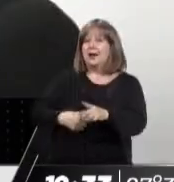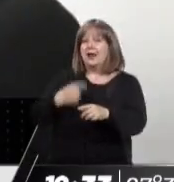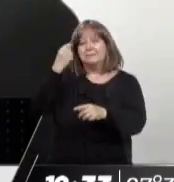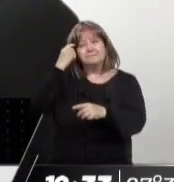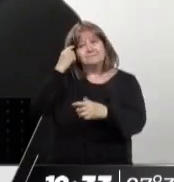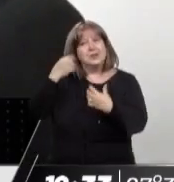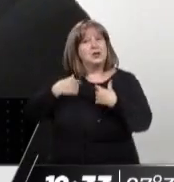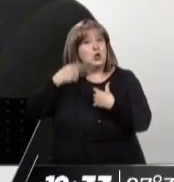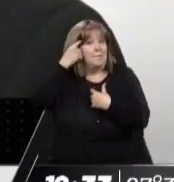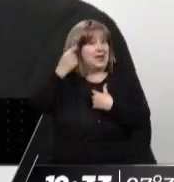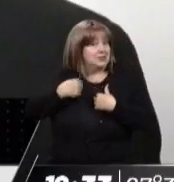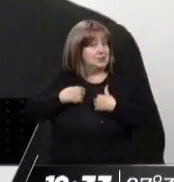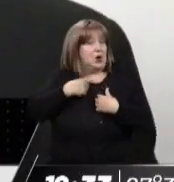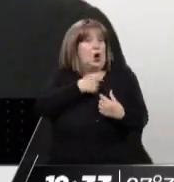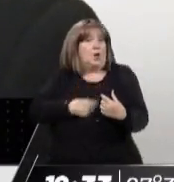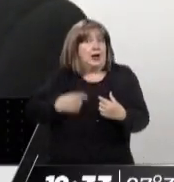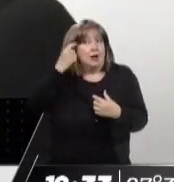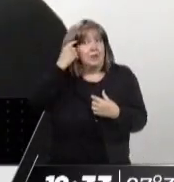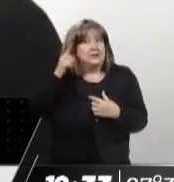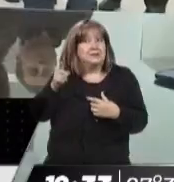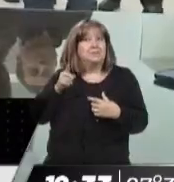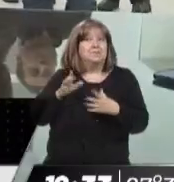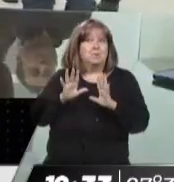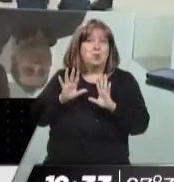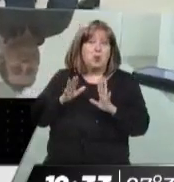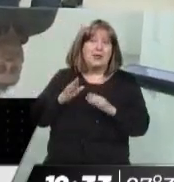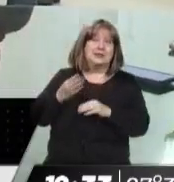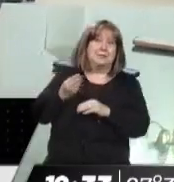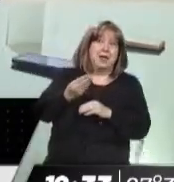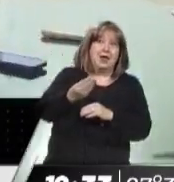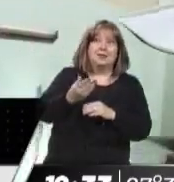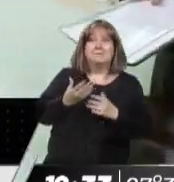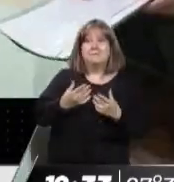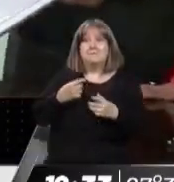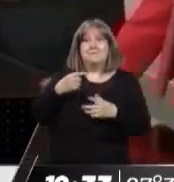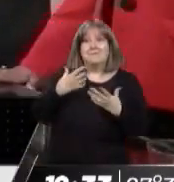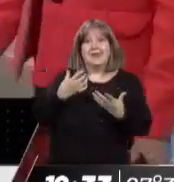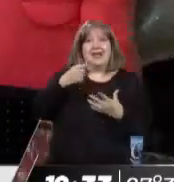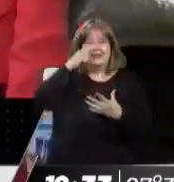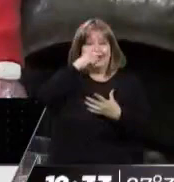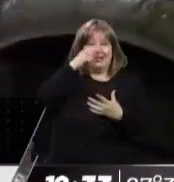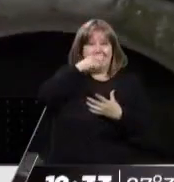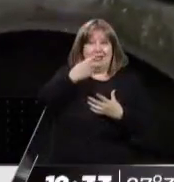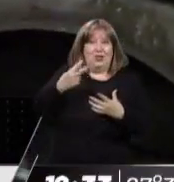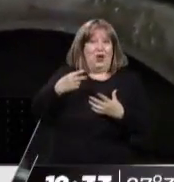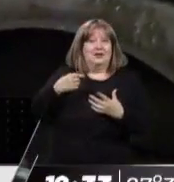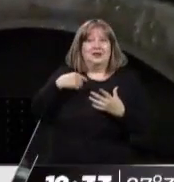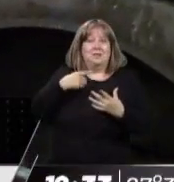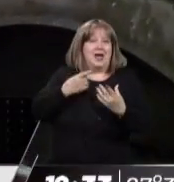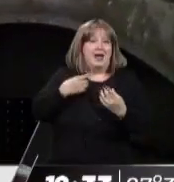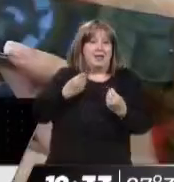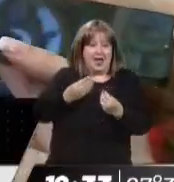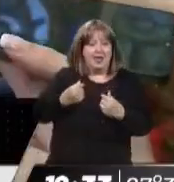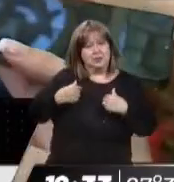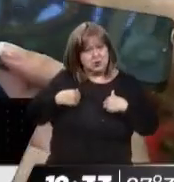es una percepción mía, debe tener un posible temor. Y esta es la diferencia. Nosotros creemos en la democracia, y a donde a mí me